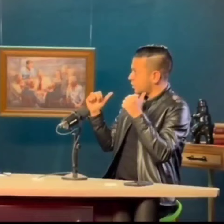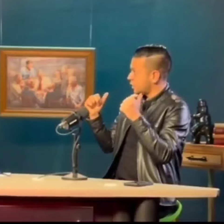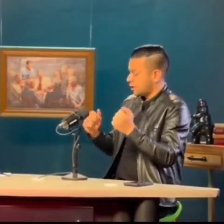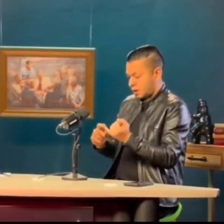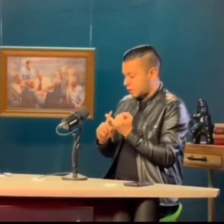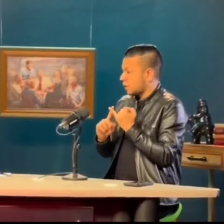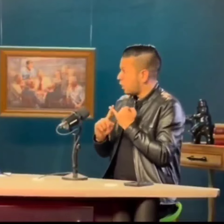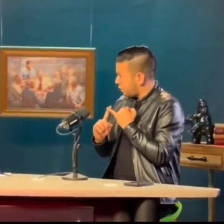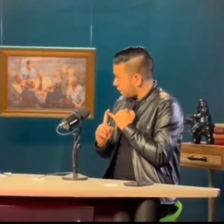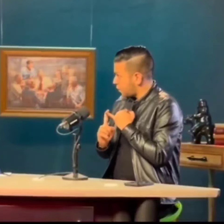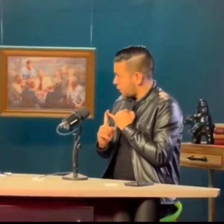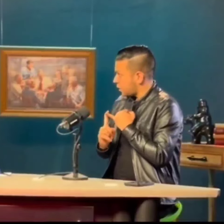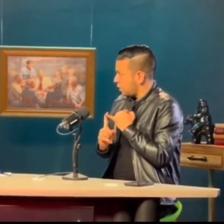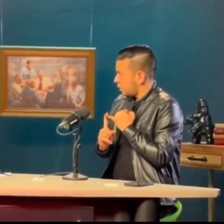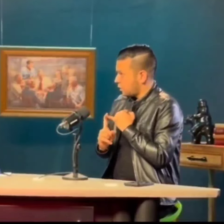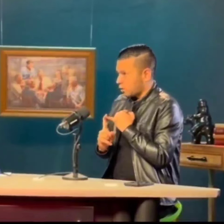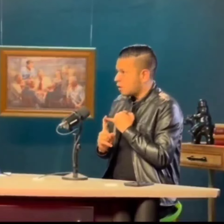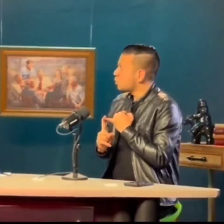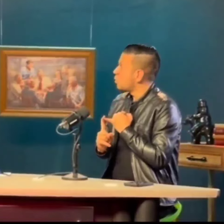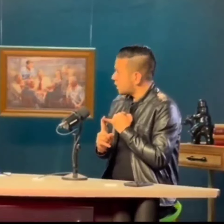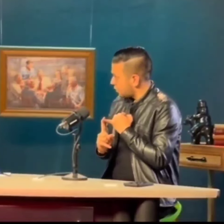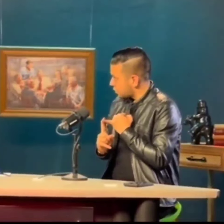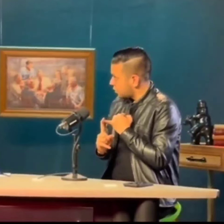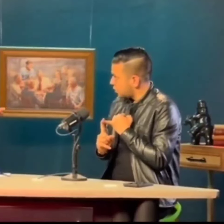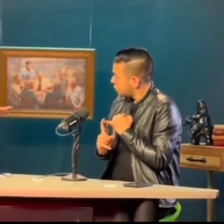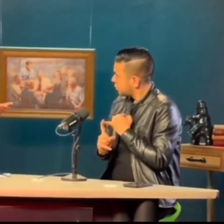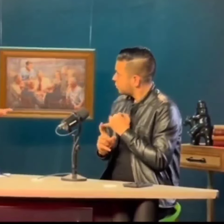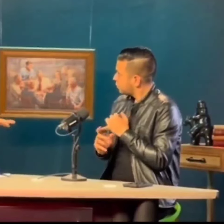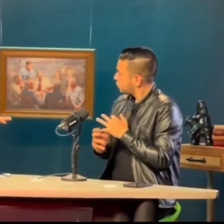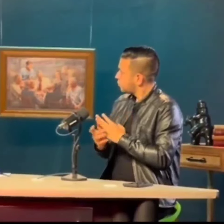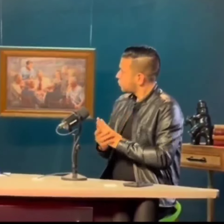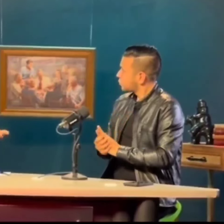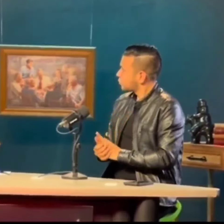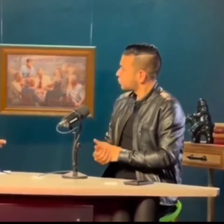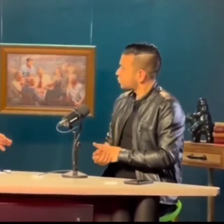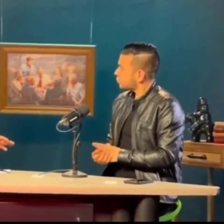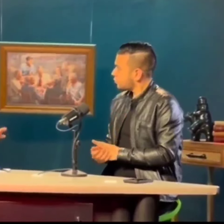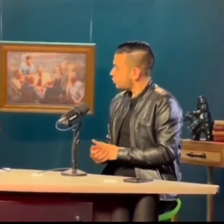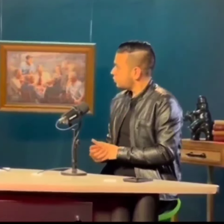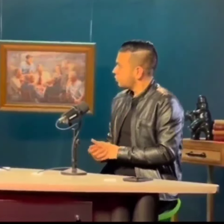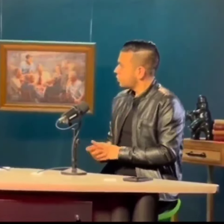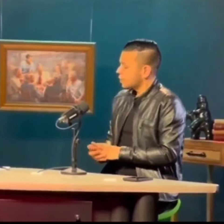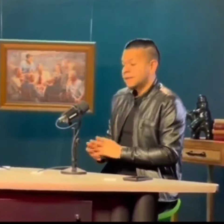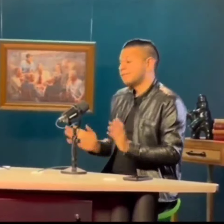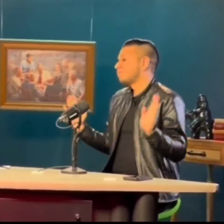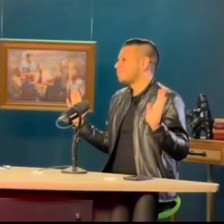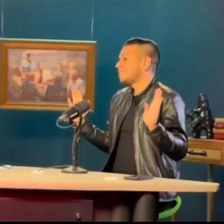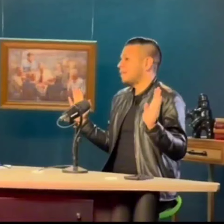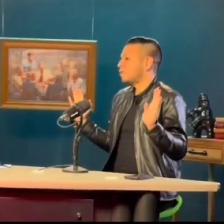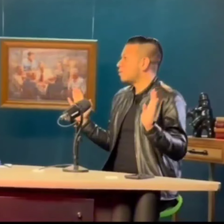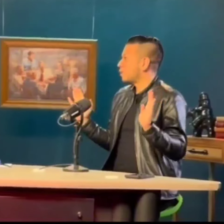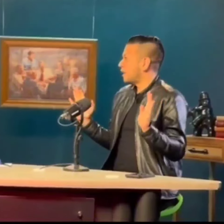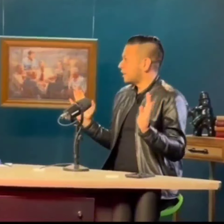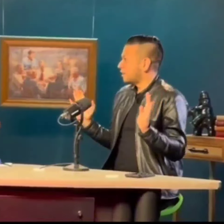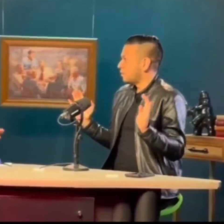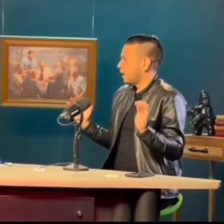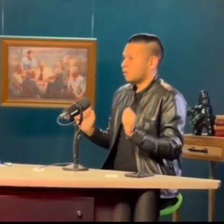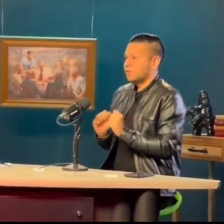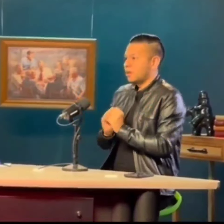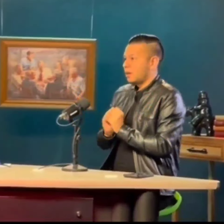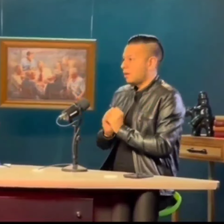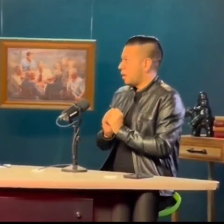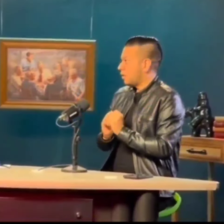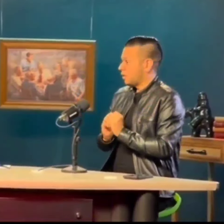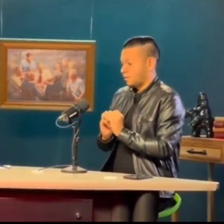décadas anteriores. Se vuelven a poner de moda los bombarderos. Ya, también va a haber combinación aire libre, ¿ya? Llámelo como quieran,